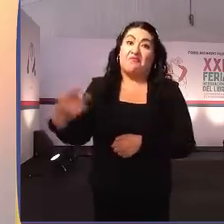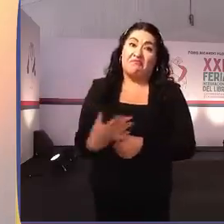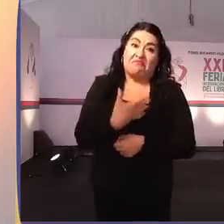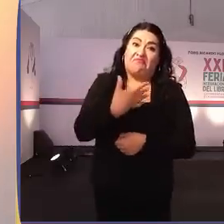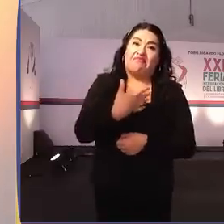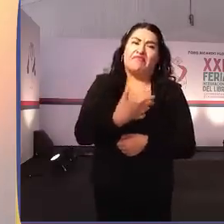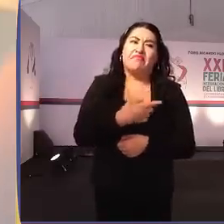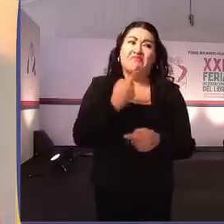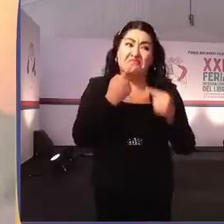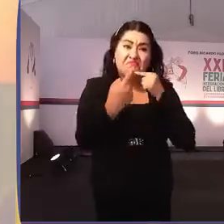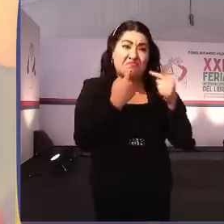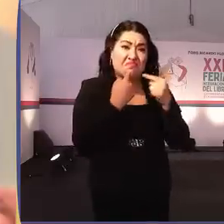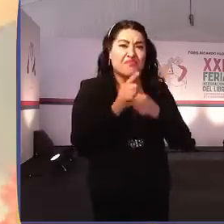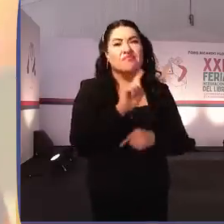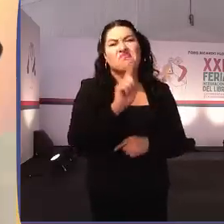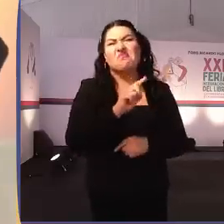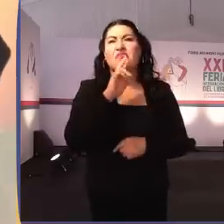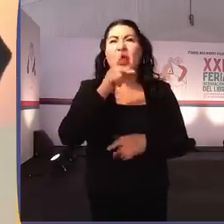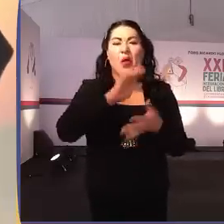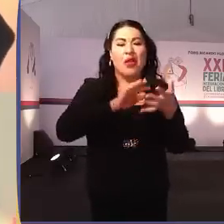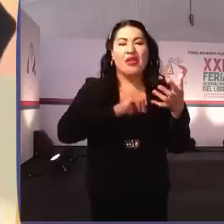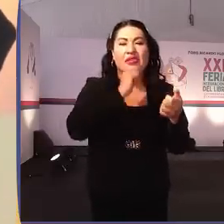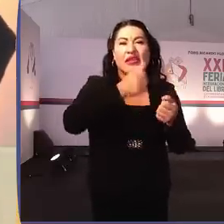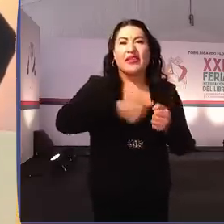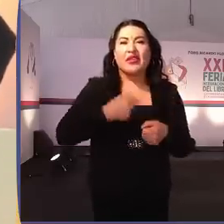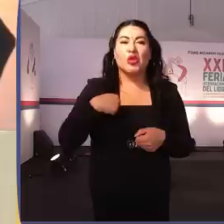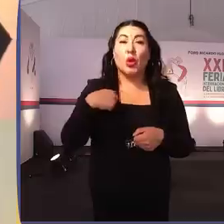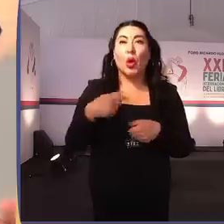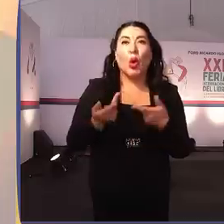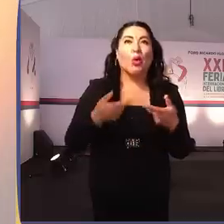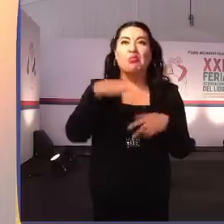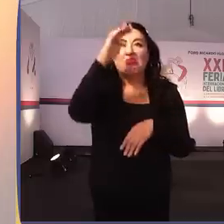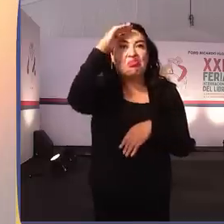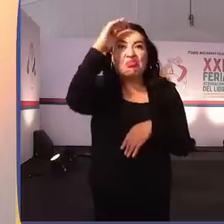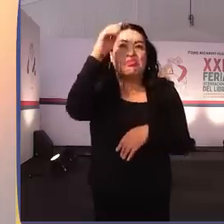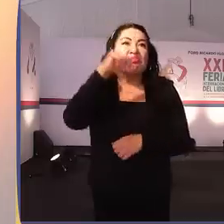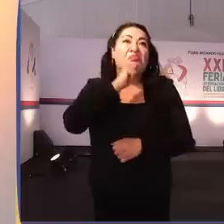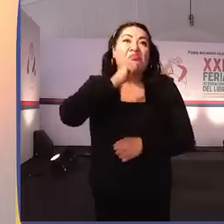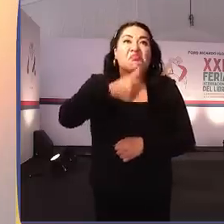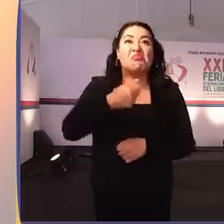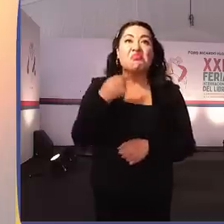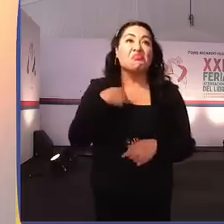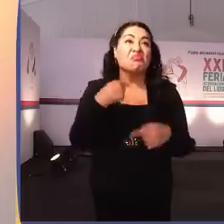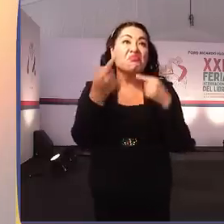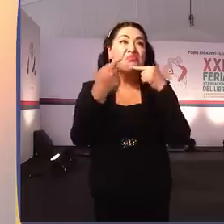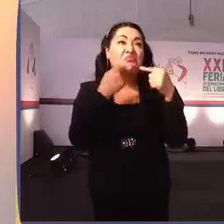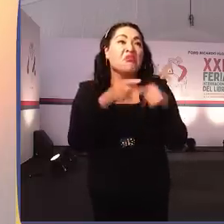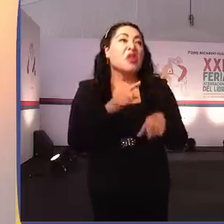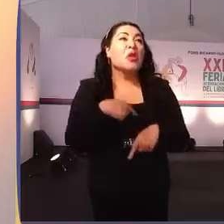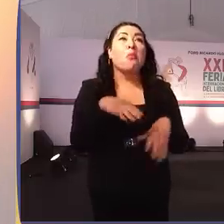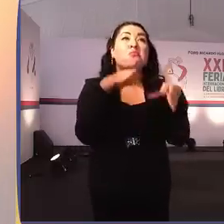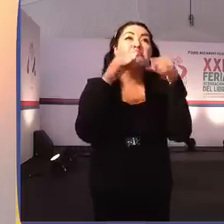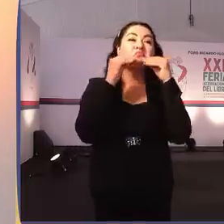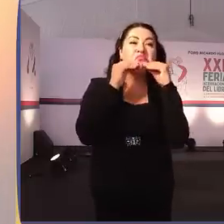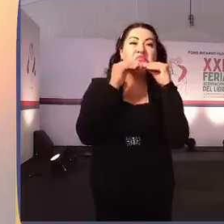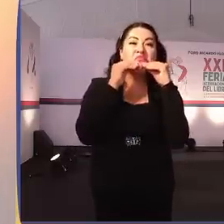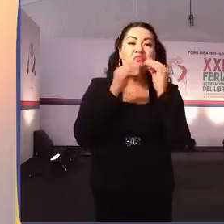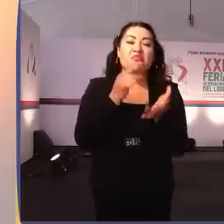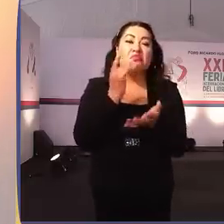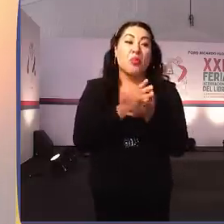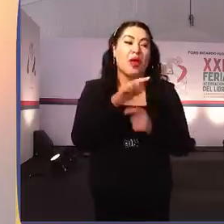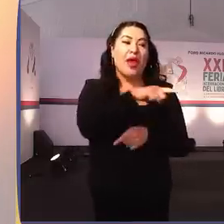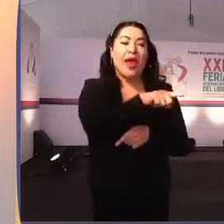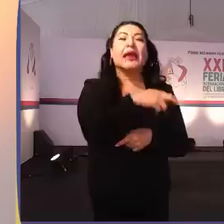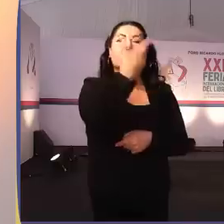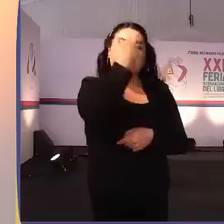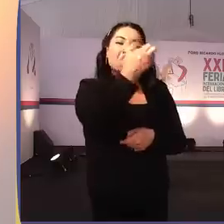no? Entonces, mejor no leo, no tengo argumentos porque no pienso, y en una discusión pues no discuto y me callo porque ya, todo, el otro es el